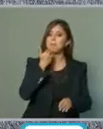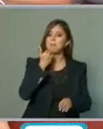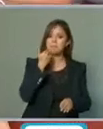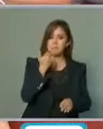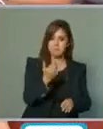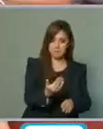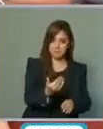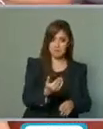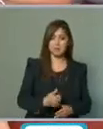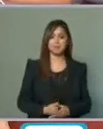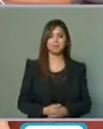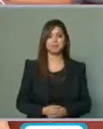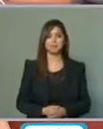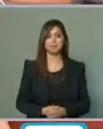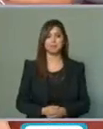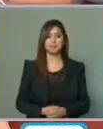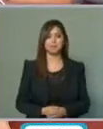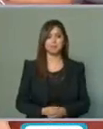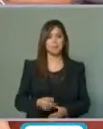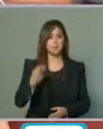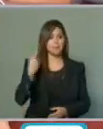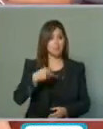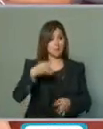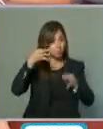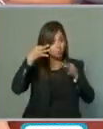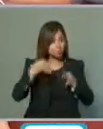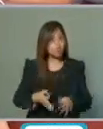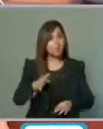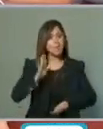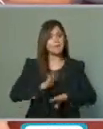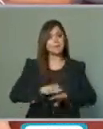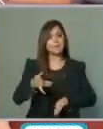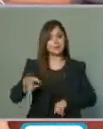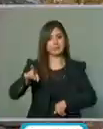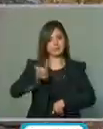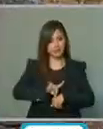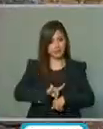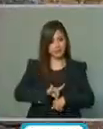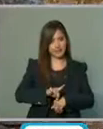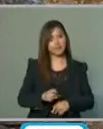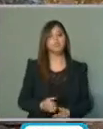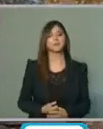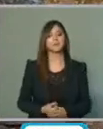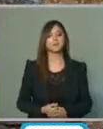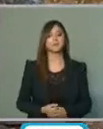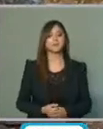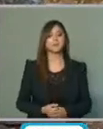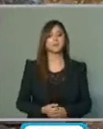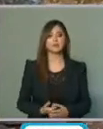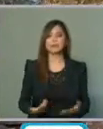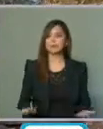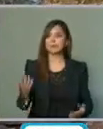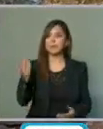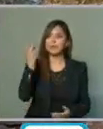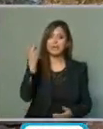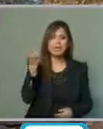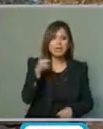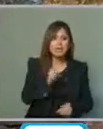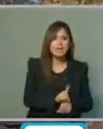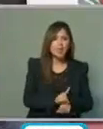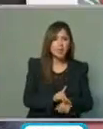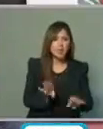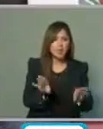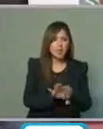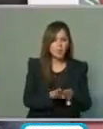diseñadas y perfectas por más días. Exacto. Eso es lo que también quiero que nos cuentes, porque como que para varios